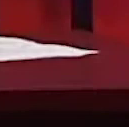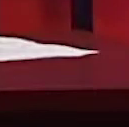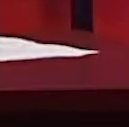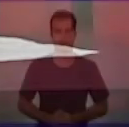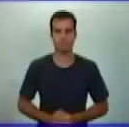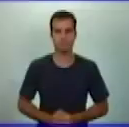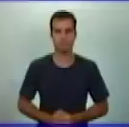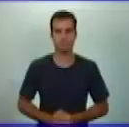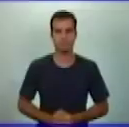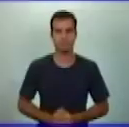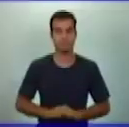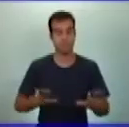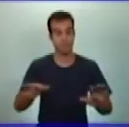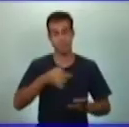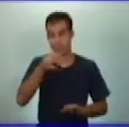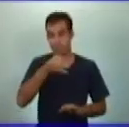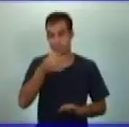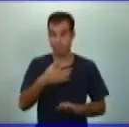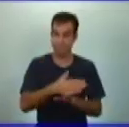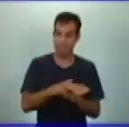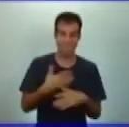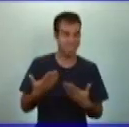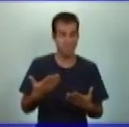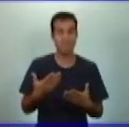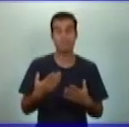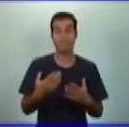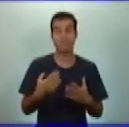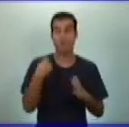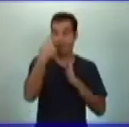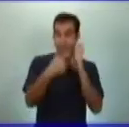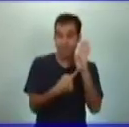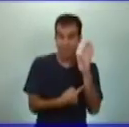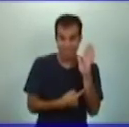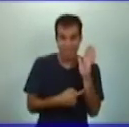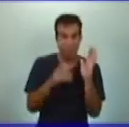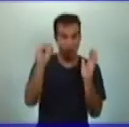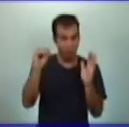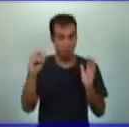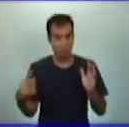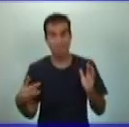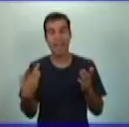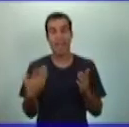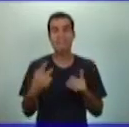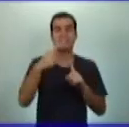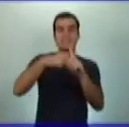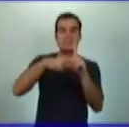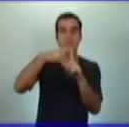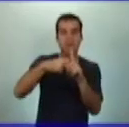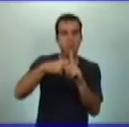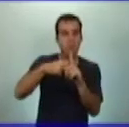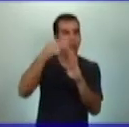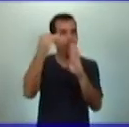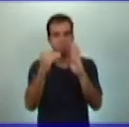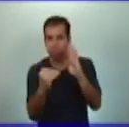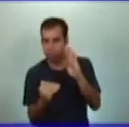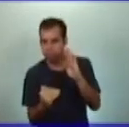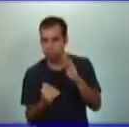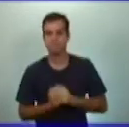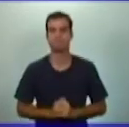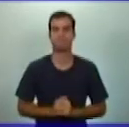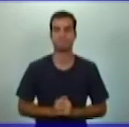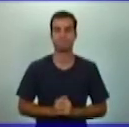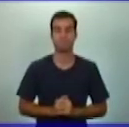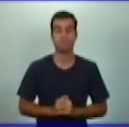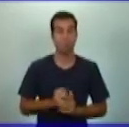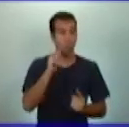Ya les comentaba que una de las propiedades físicas del dioxígeno son las bajas temperaturas de fusión y de ebullición. Y uno de